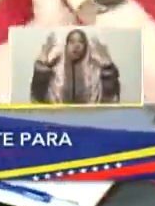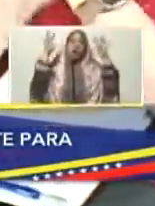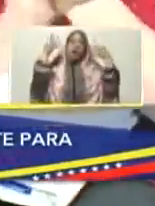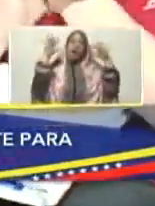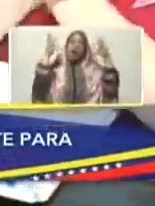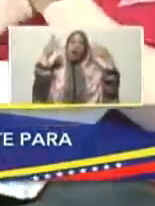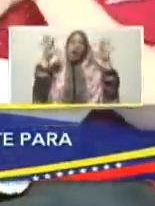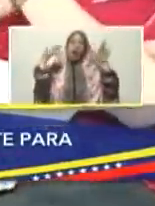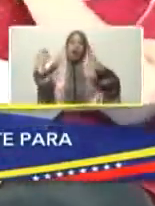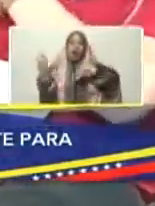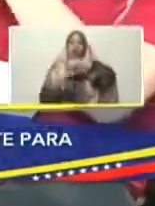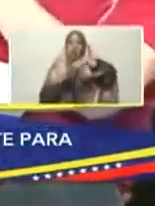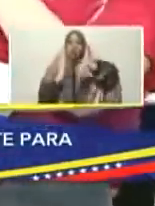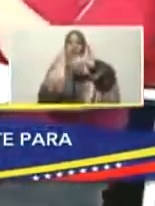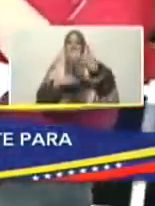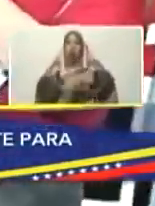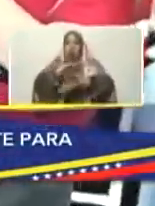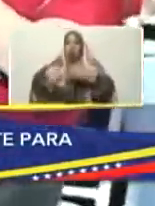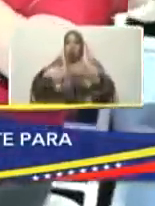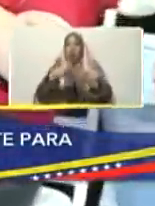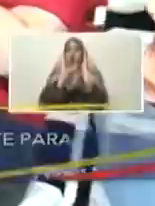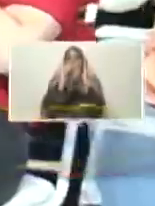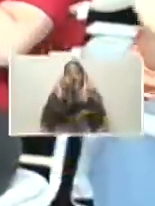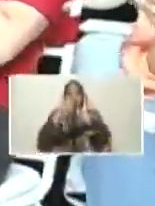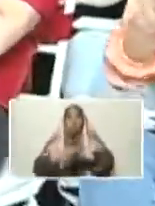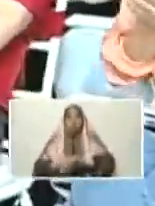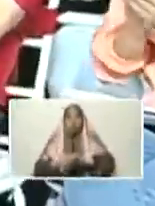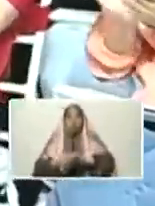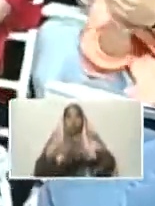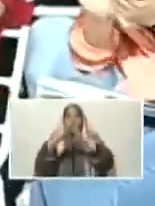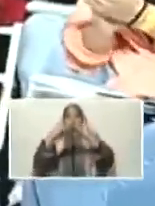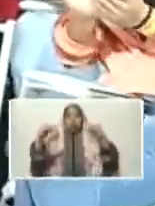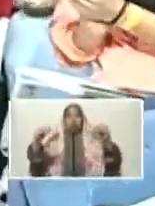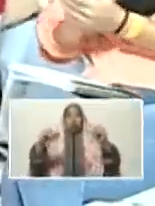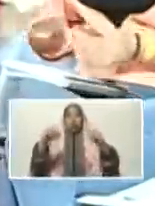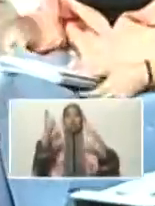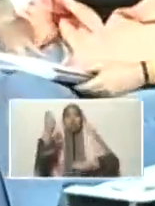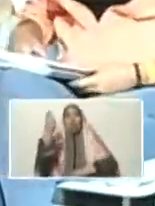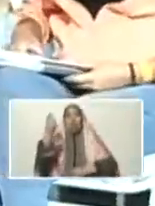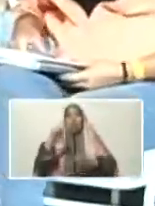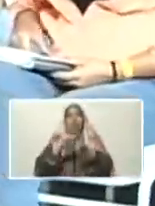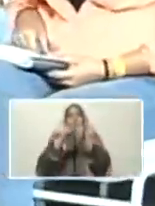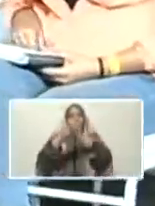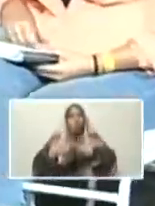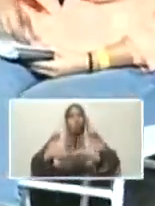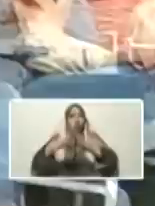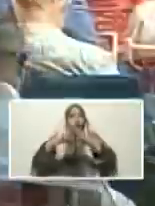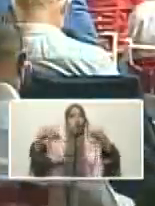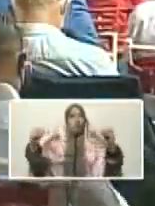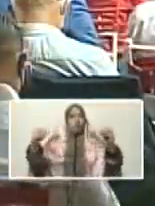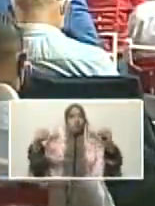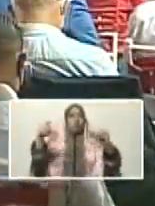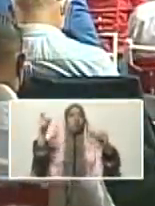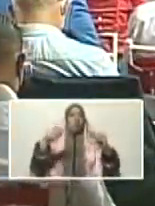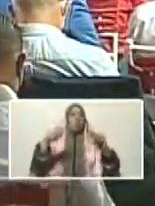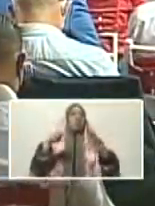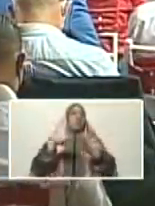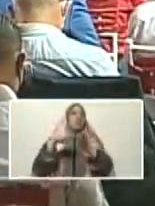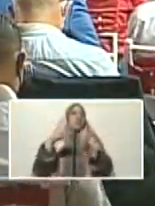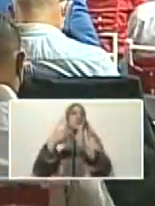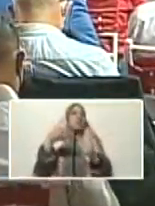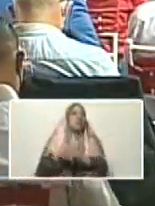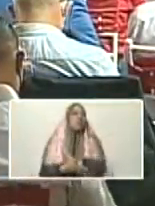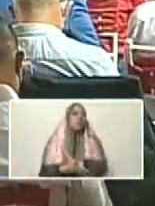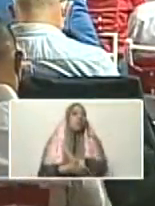revolucionar todo cambiar todo cuantas cosas hay que cambiar para que la revolución